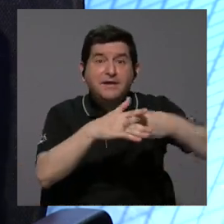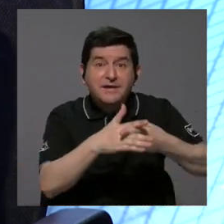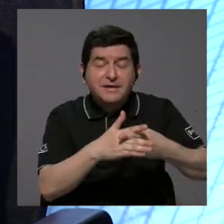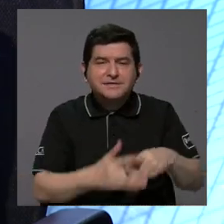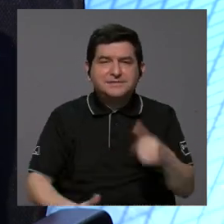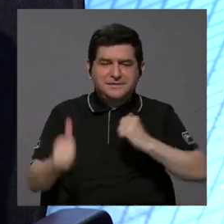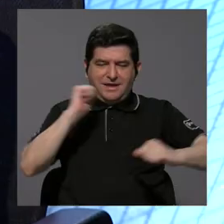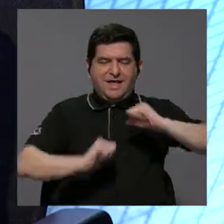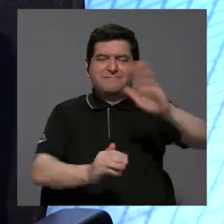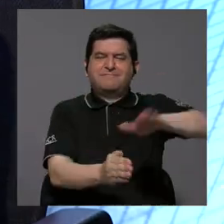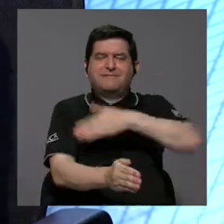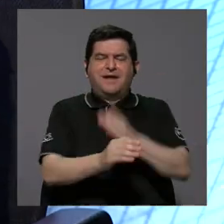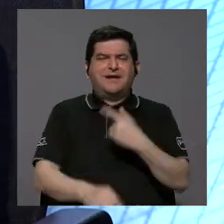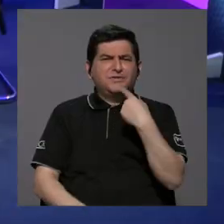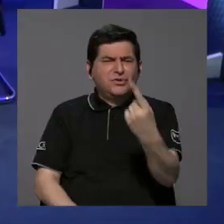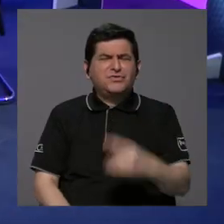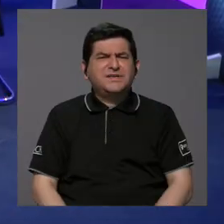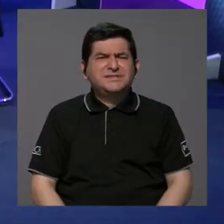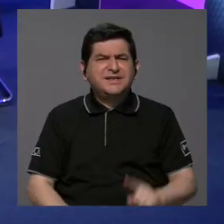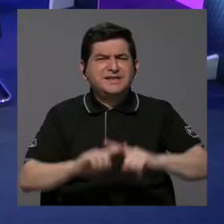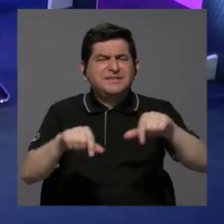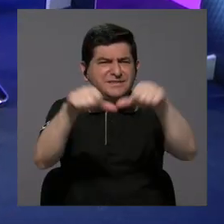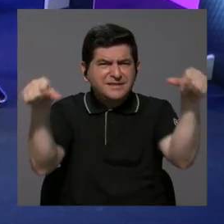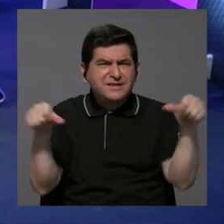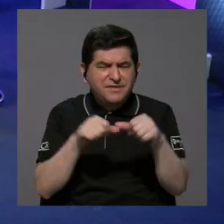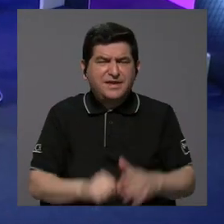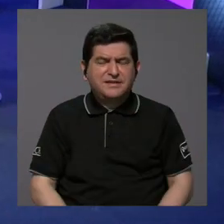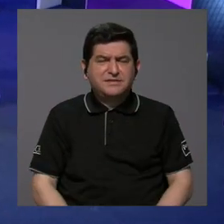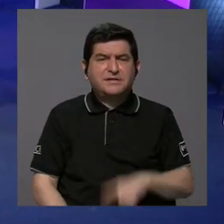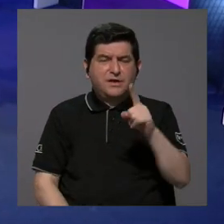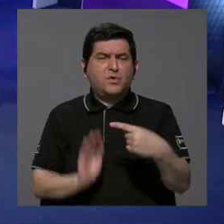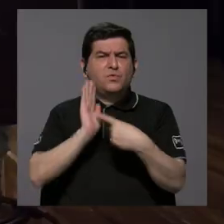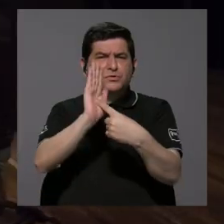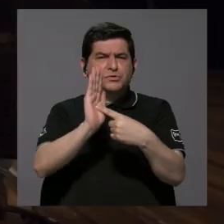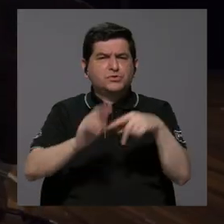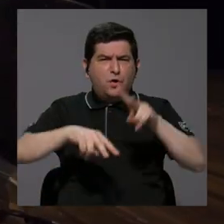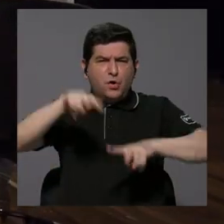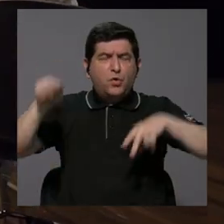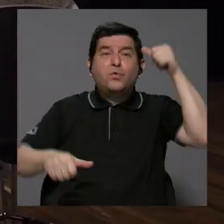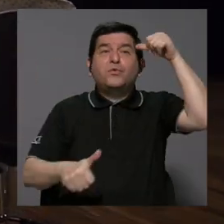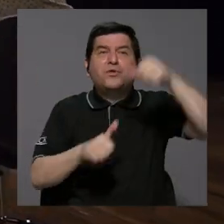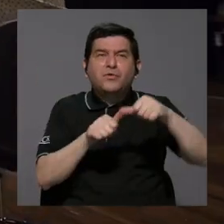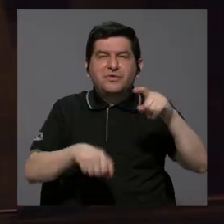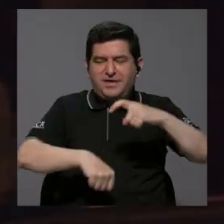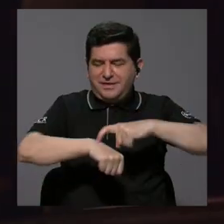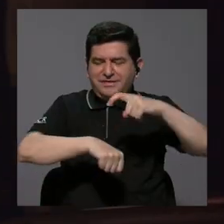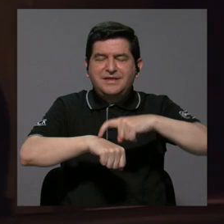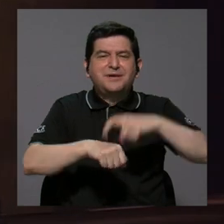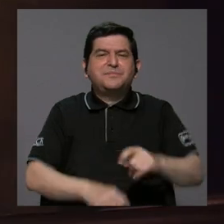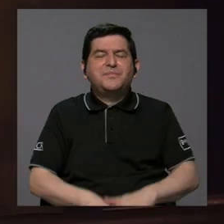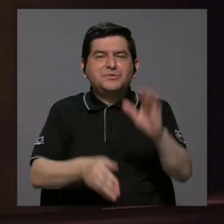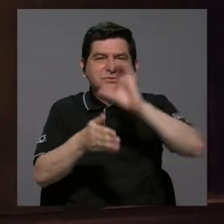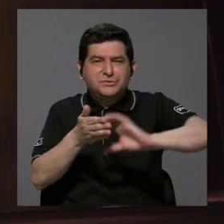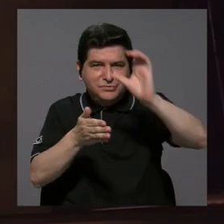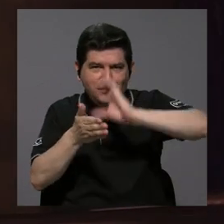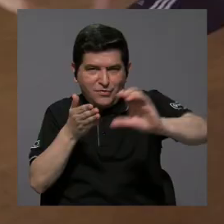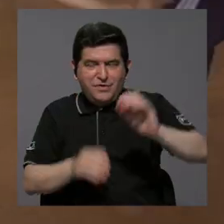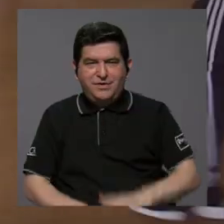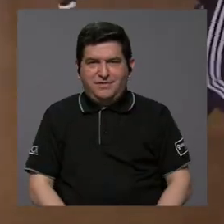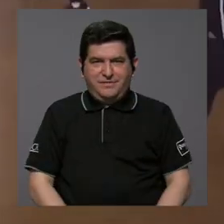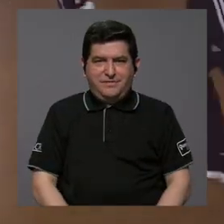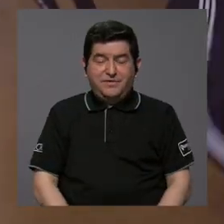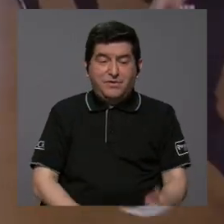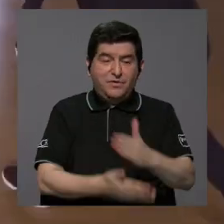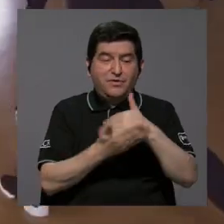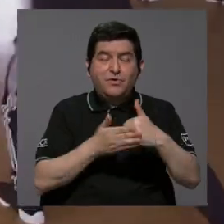el teatro musical cuando hablas de disciplinas era que habían un show de variedades donde recordamos tal vez en las épocas incluso colegiales donde